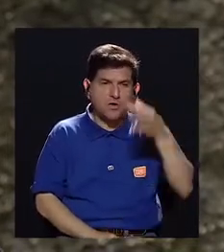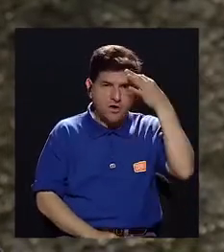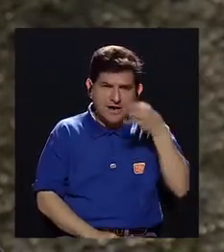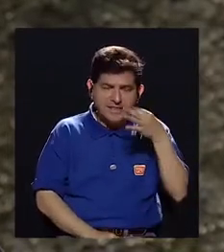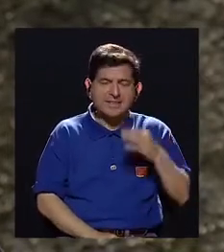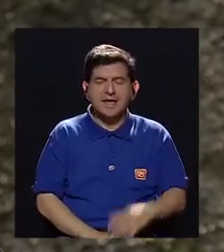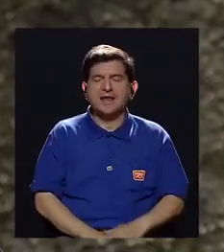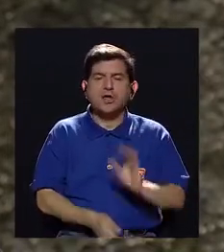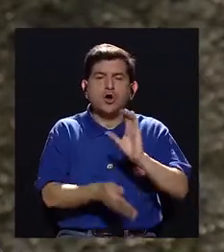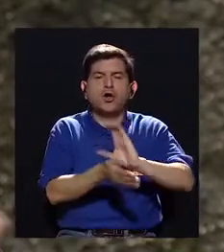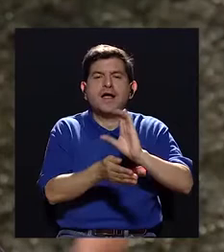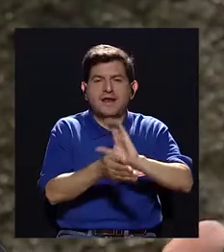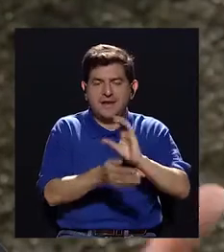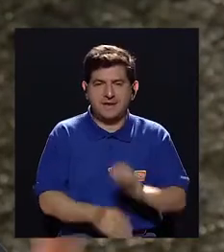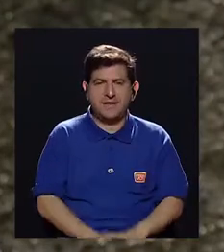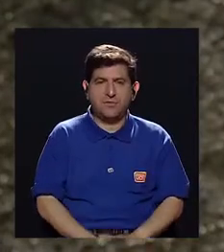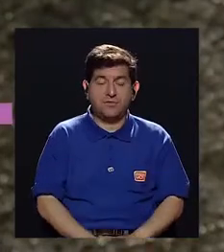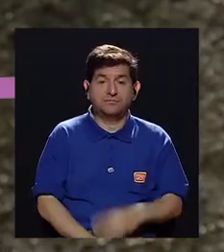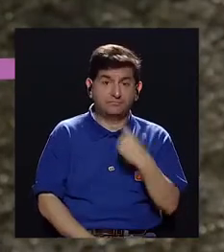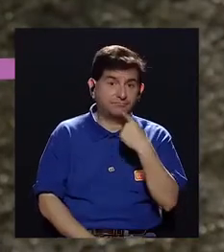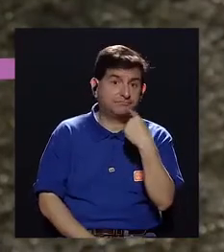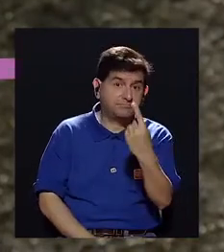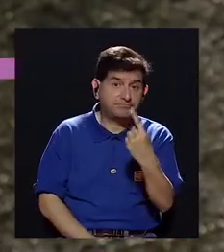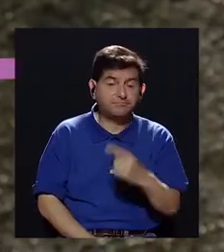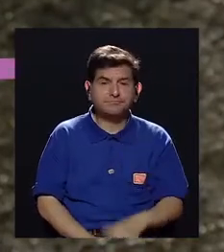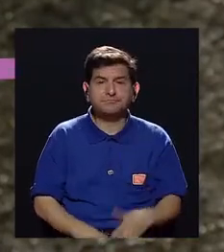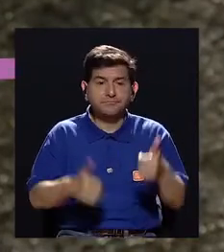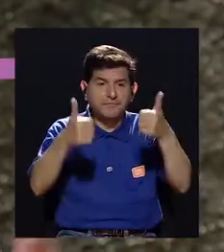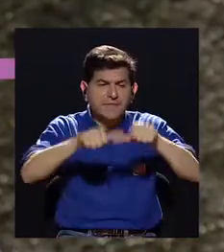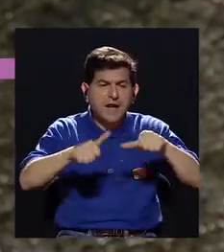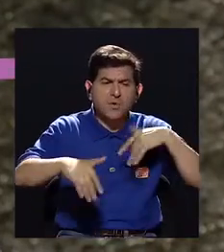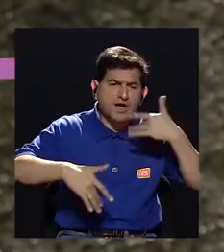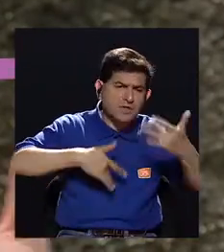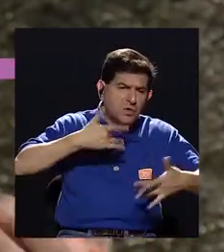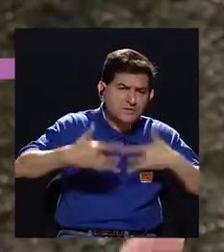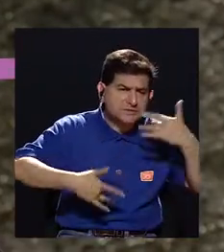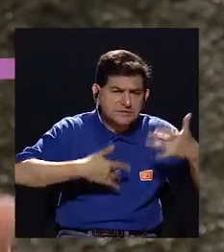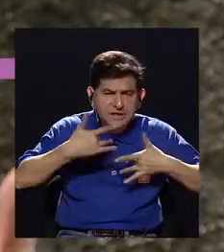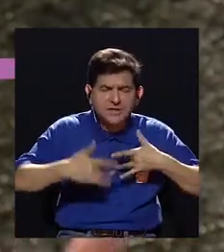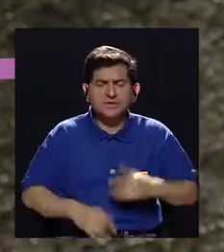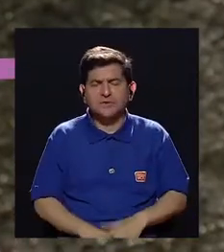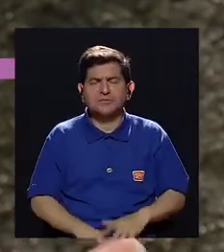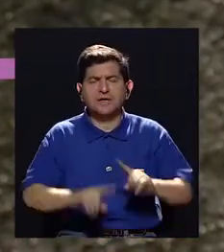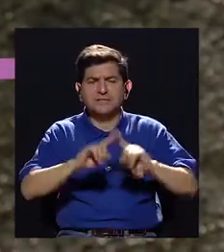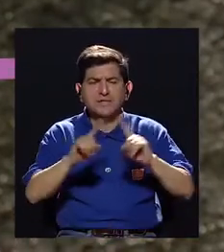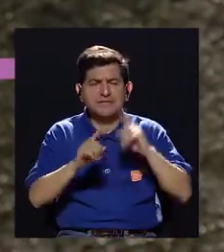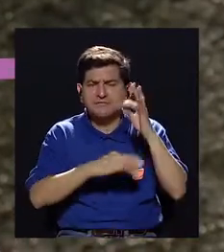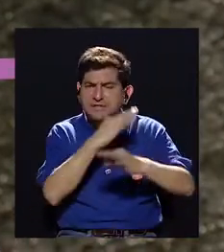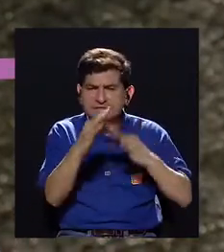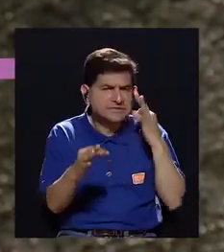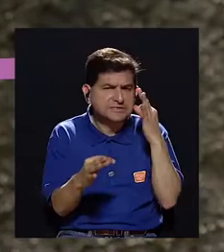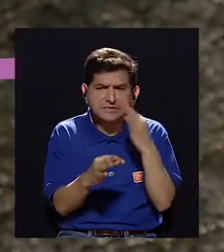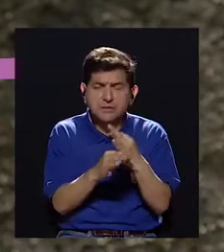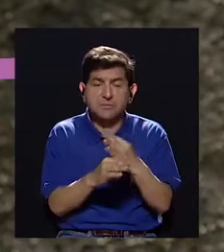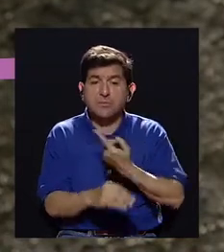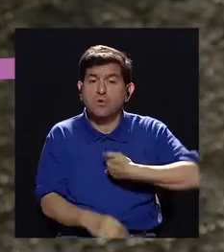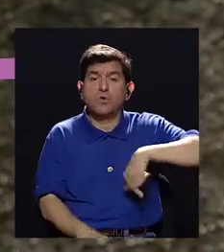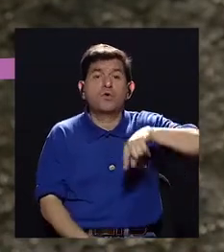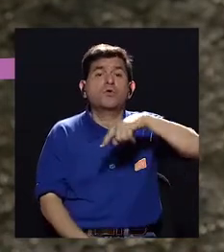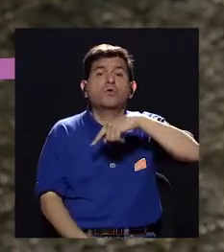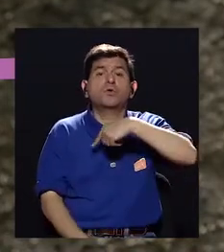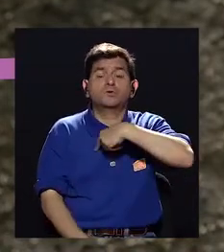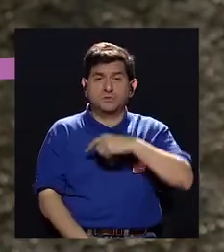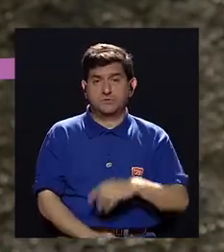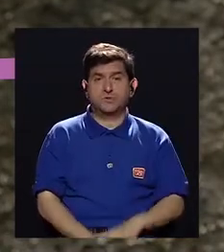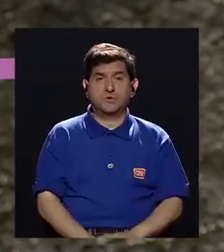un criterio clínico, esto es pues, lo que vos estás diciendo, de acuerdo a los síntomas, signos, etcétera. Y